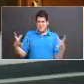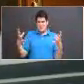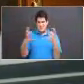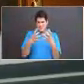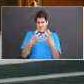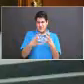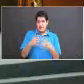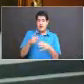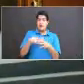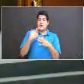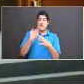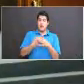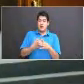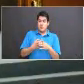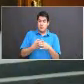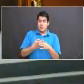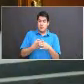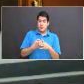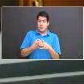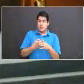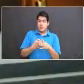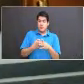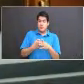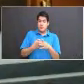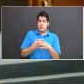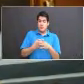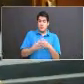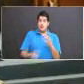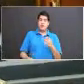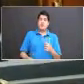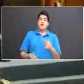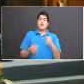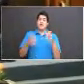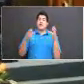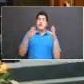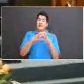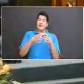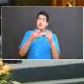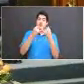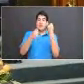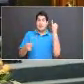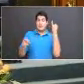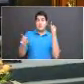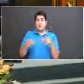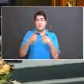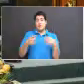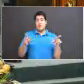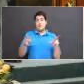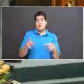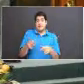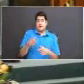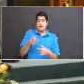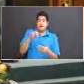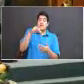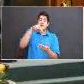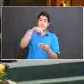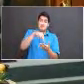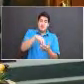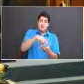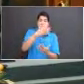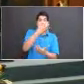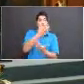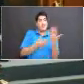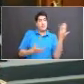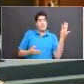de cantar, sus fans se levantaron y se fueron. Entonces yo dije, lo único que les estoy